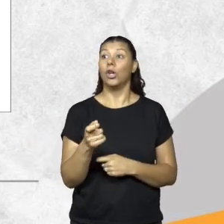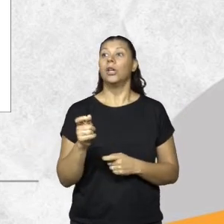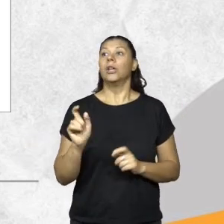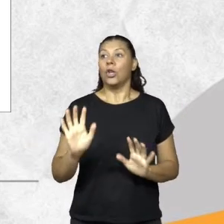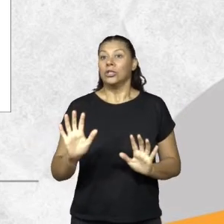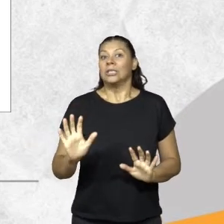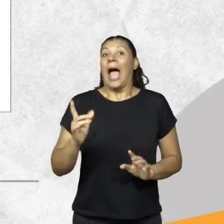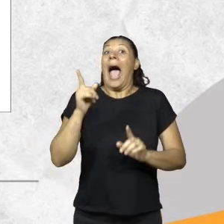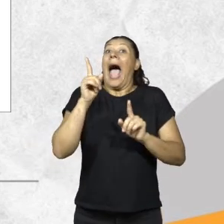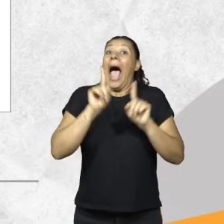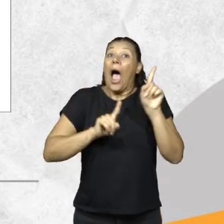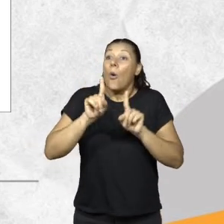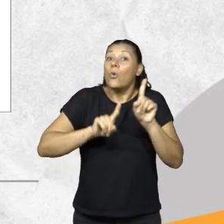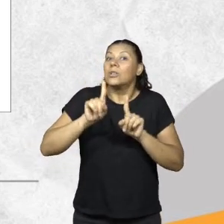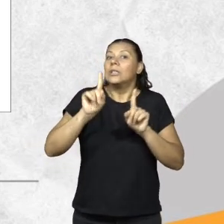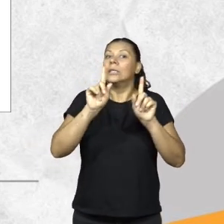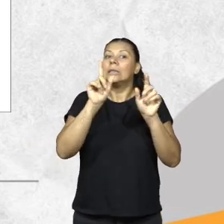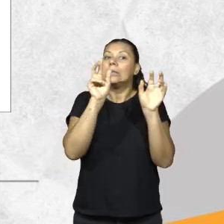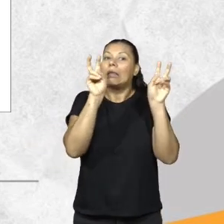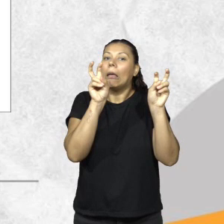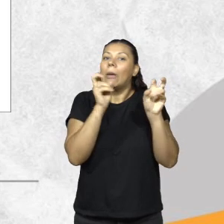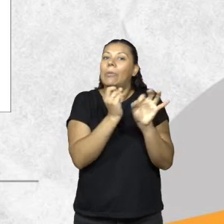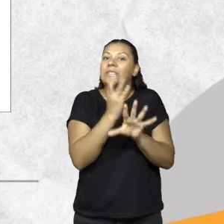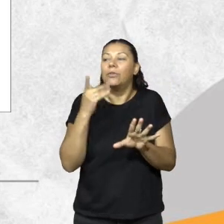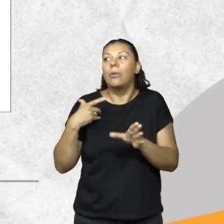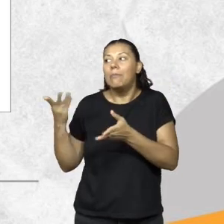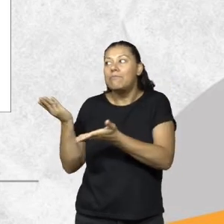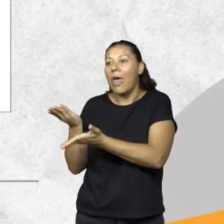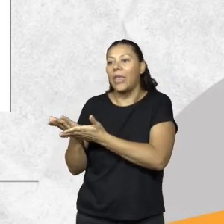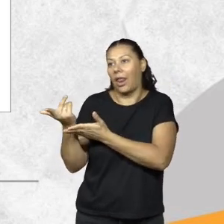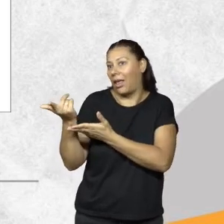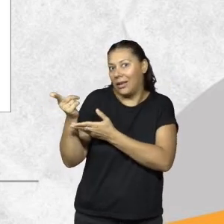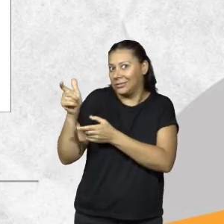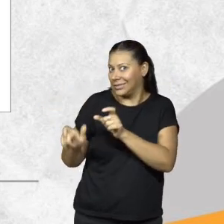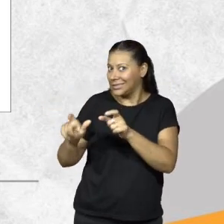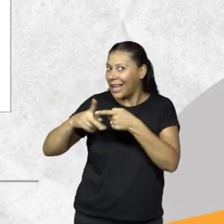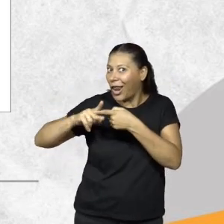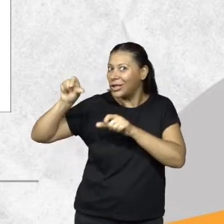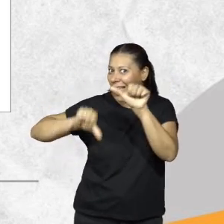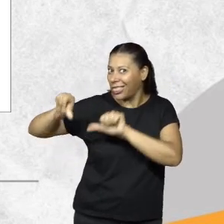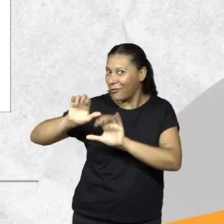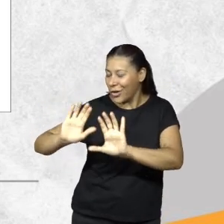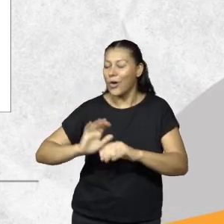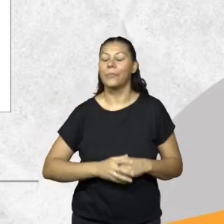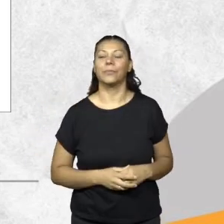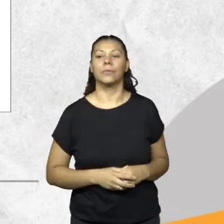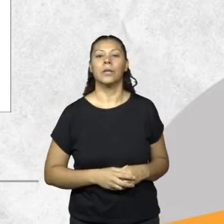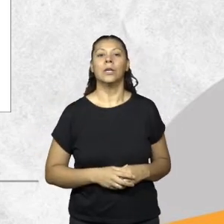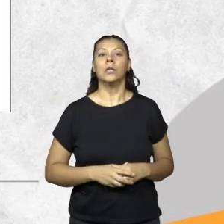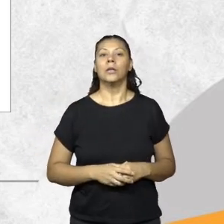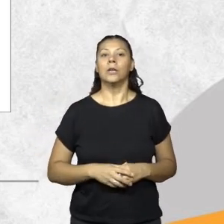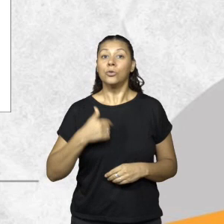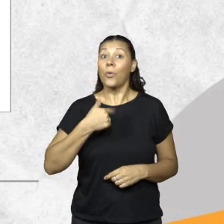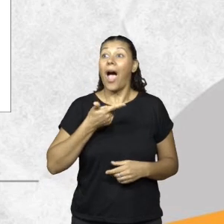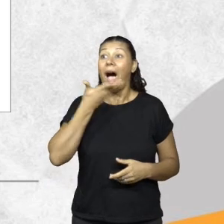los asesores científicos para que lo tengan en cuenta. Simplemente voy a hablar de qué son